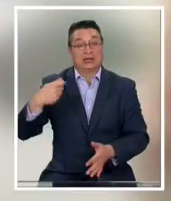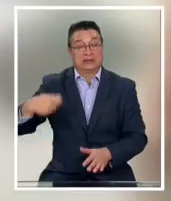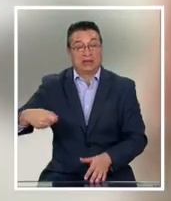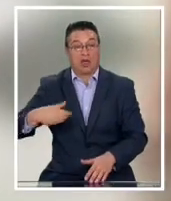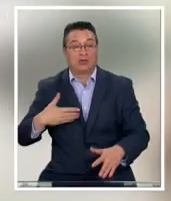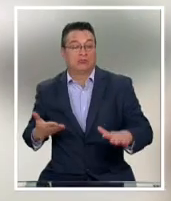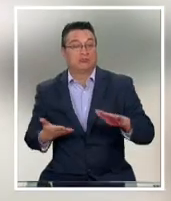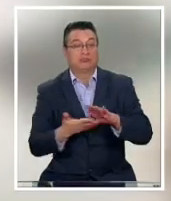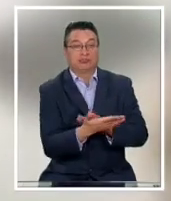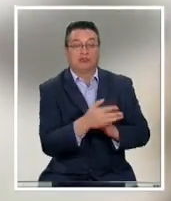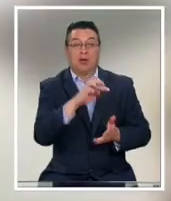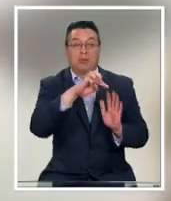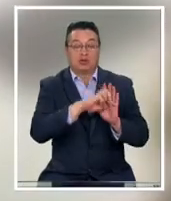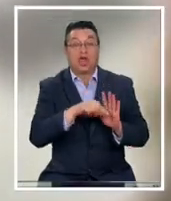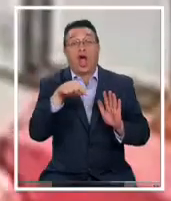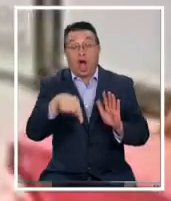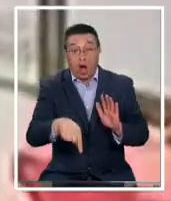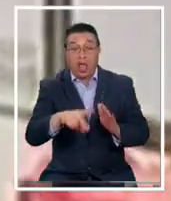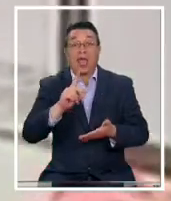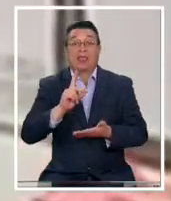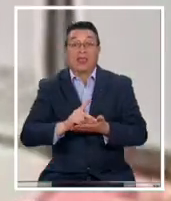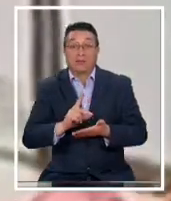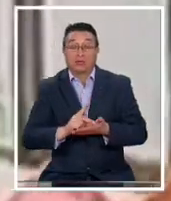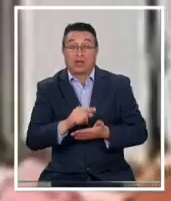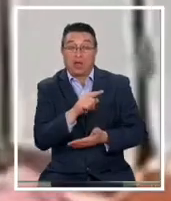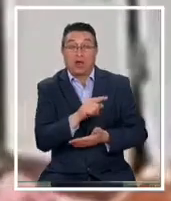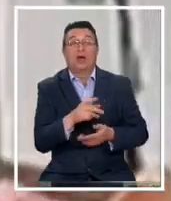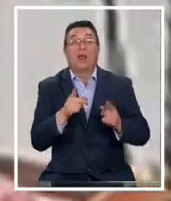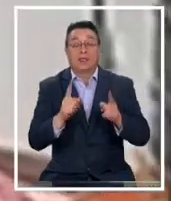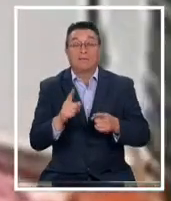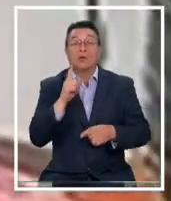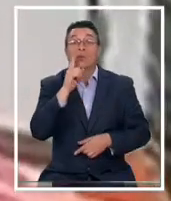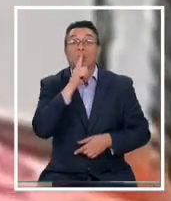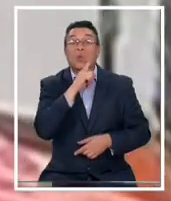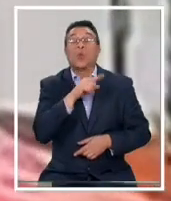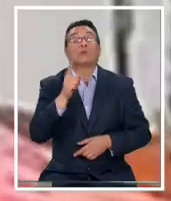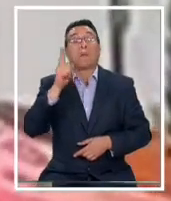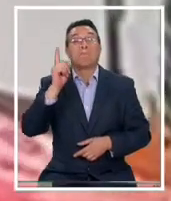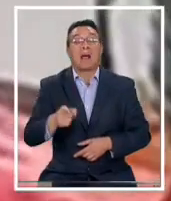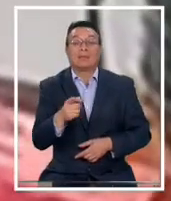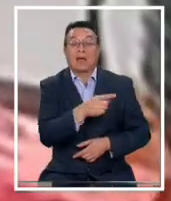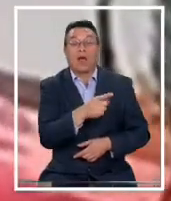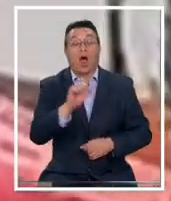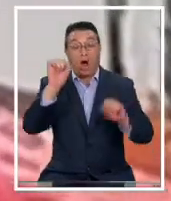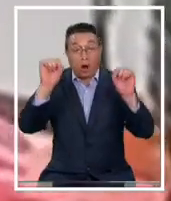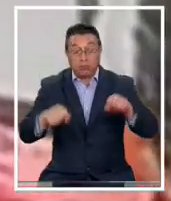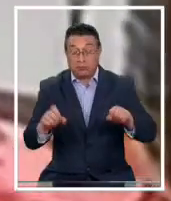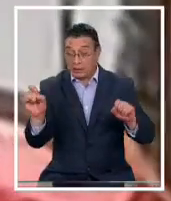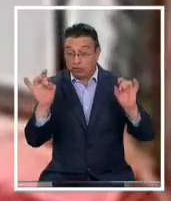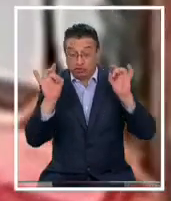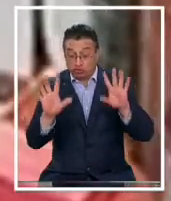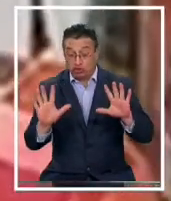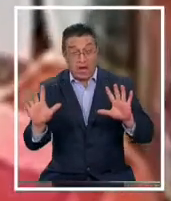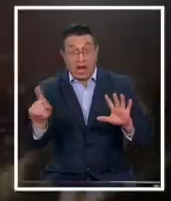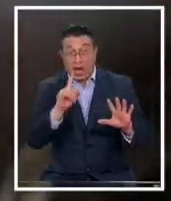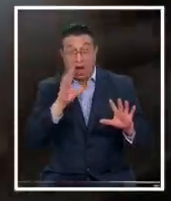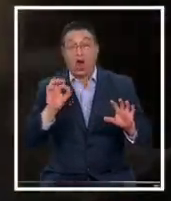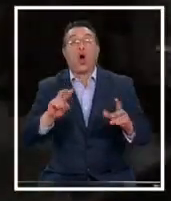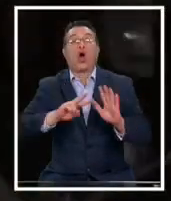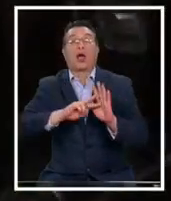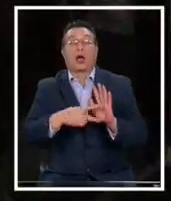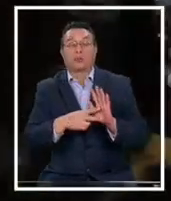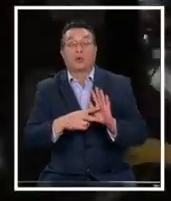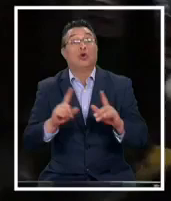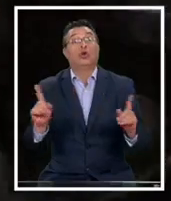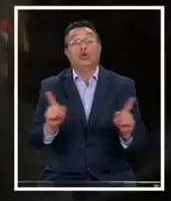proyecto. Es ahora la Cámara de Diputados quien podría tener la última palabra si lo aprueban tal cual lo enviaron. De lo